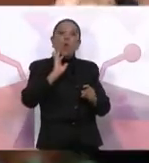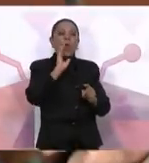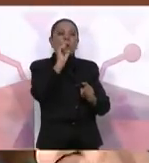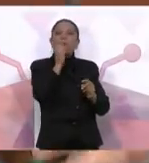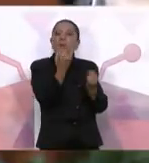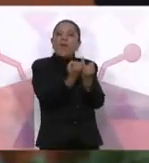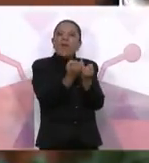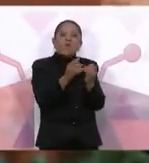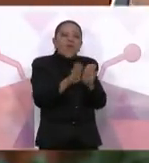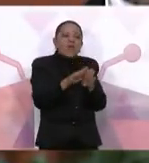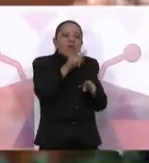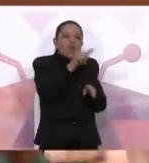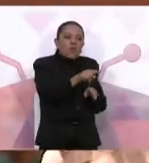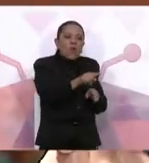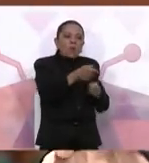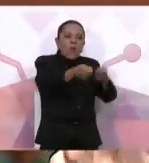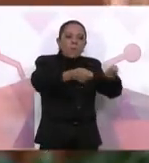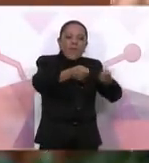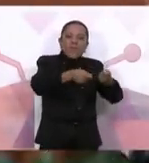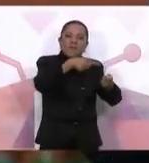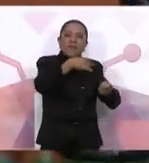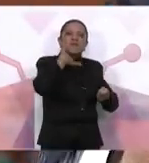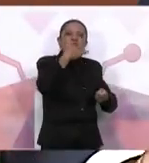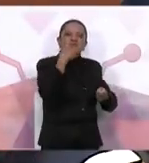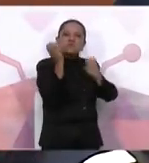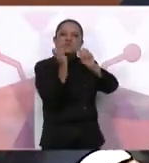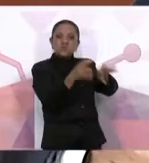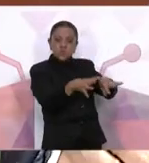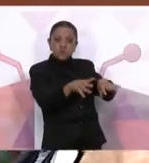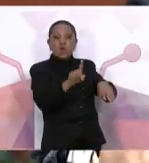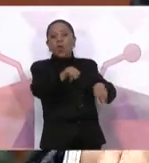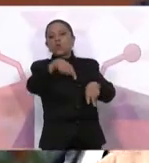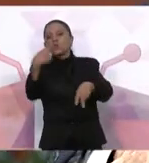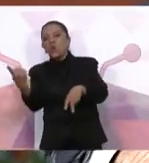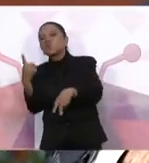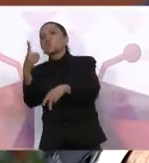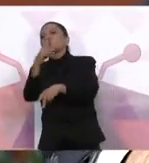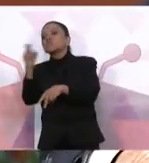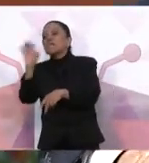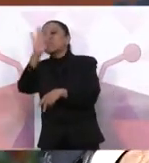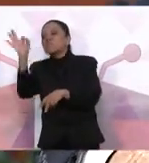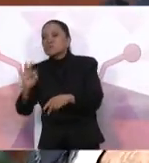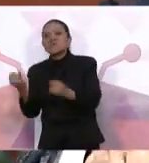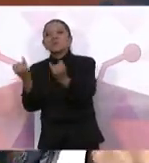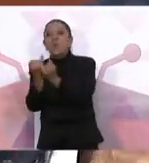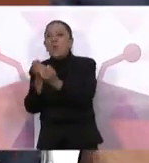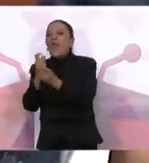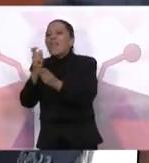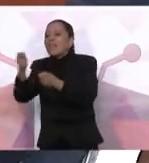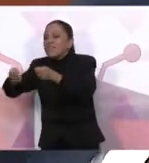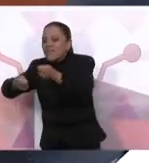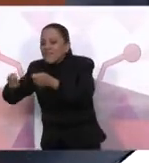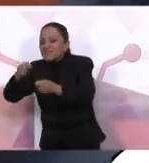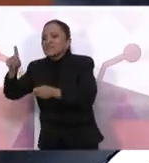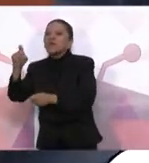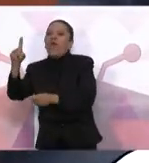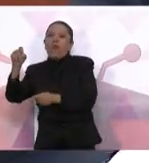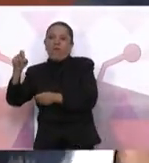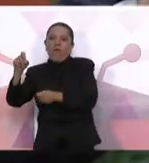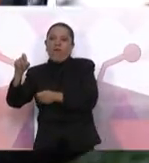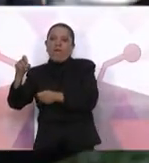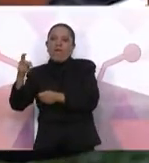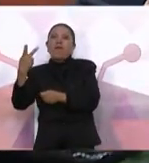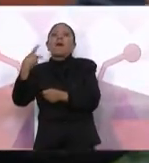tratamiento también al 100% de las aguas residuales de nuestras ciudades obviamente que se requiere todo